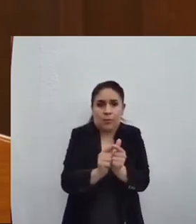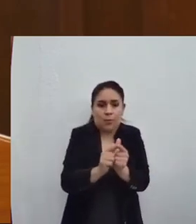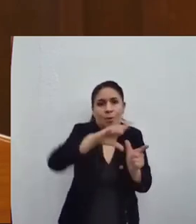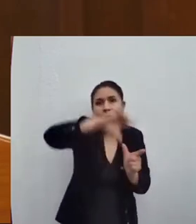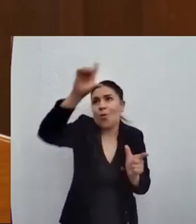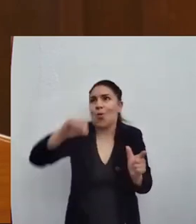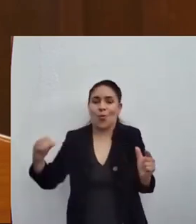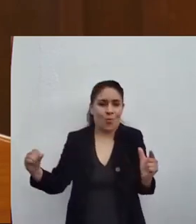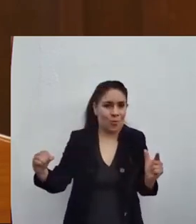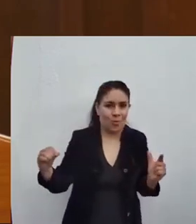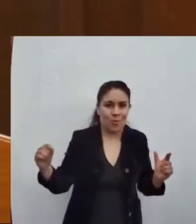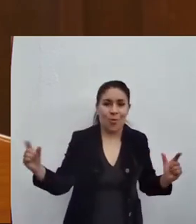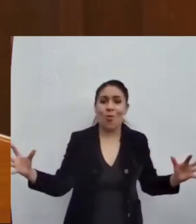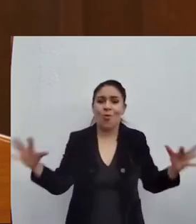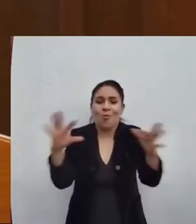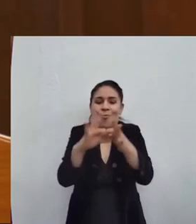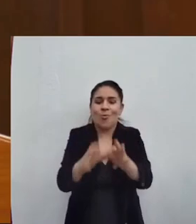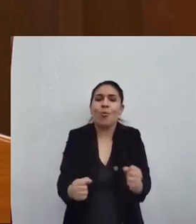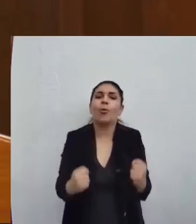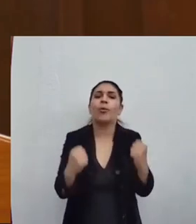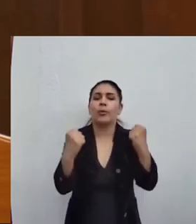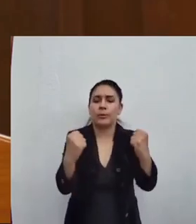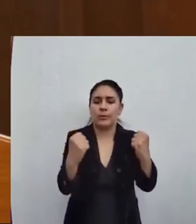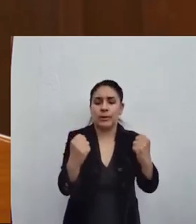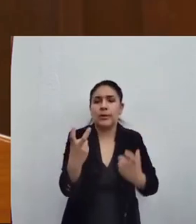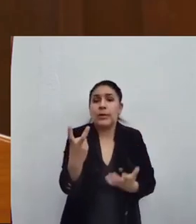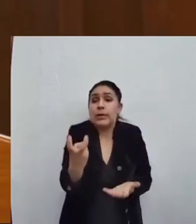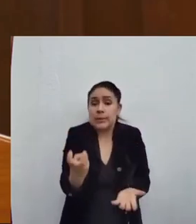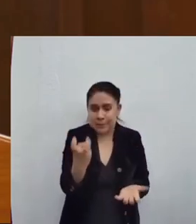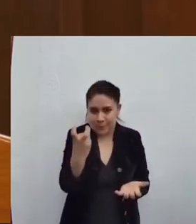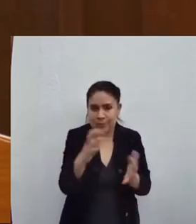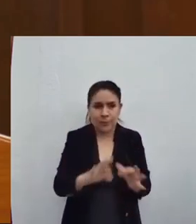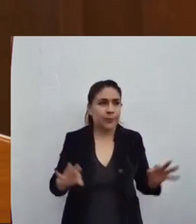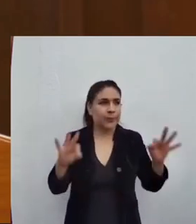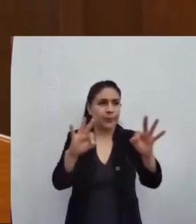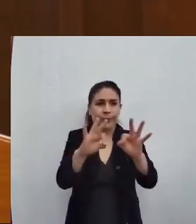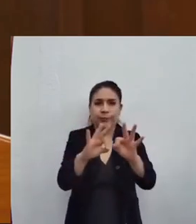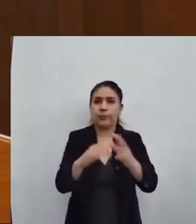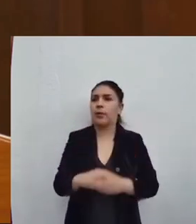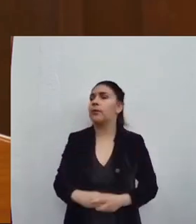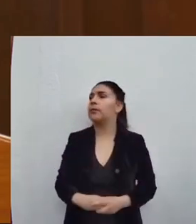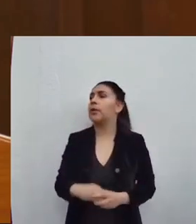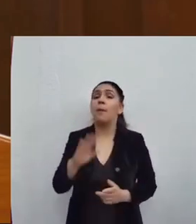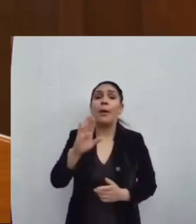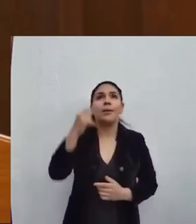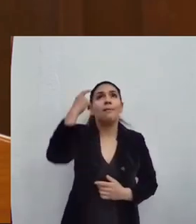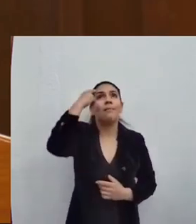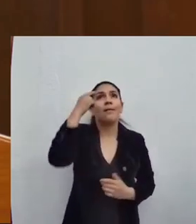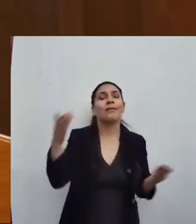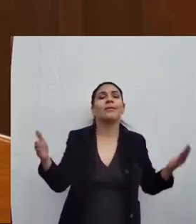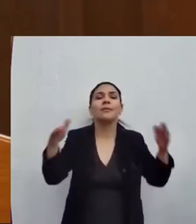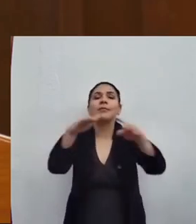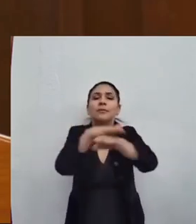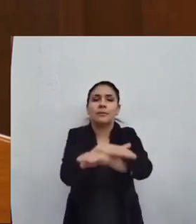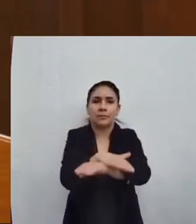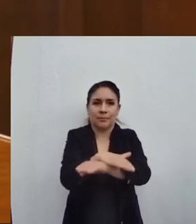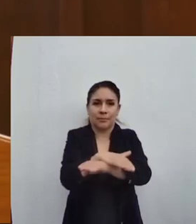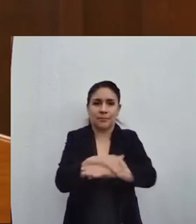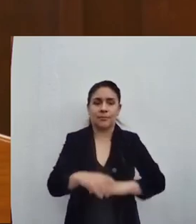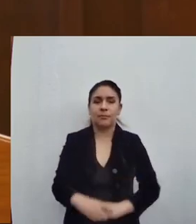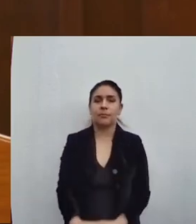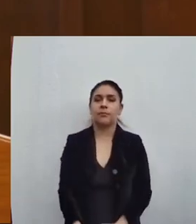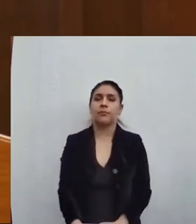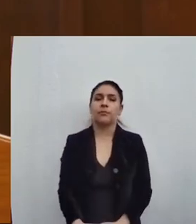momento un colega, cambiar esta mirada desde la perspectiva de los